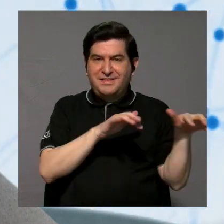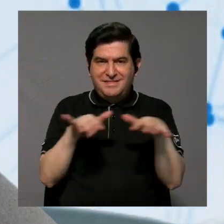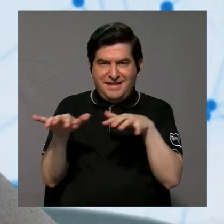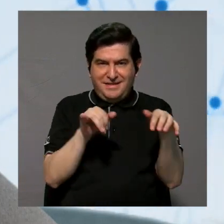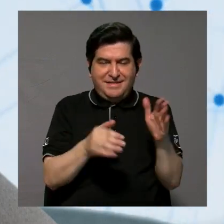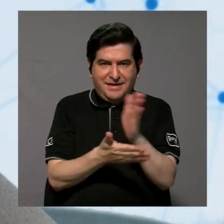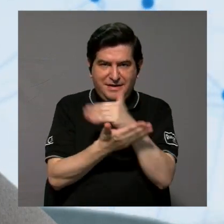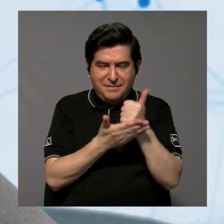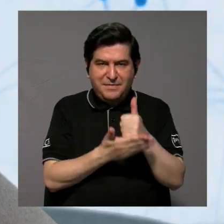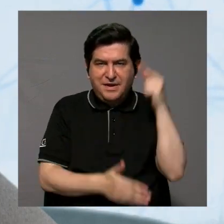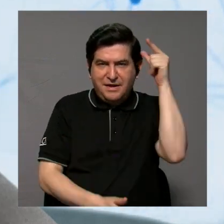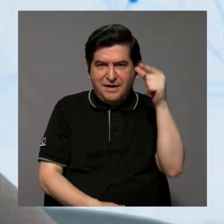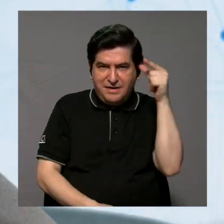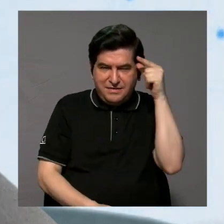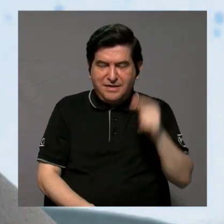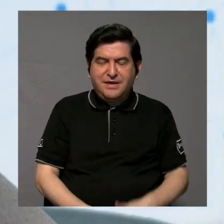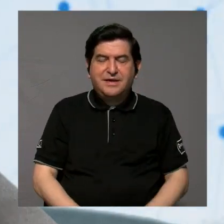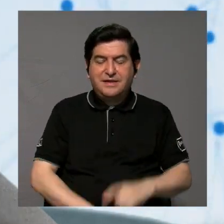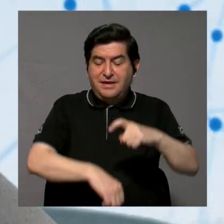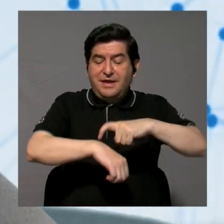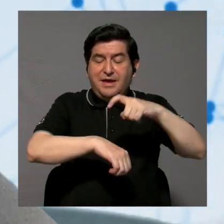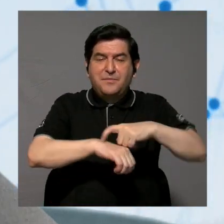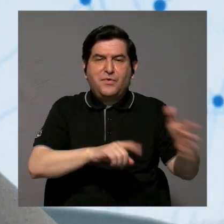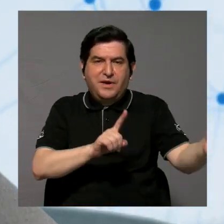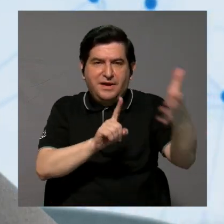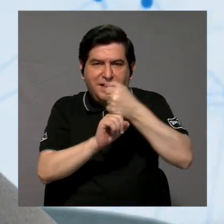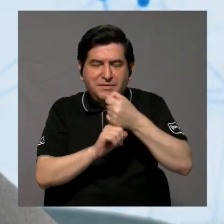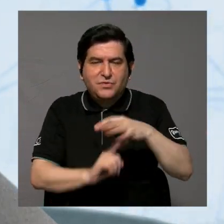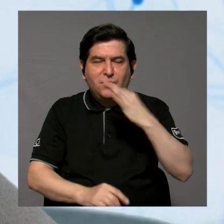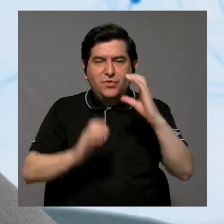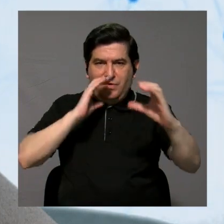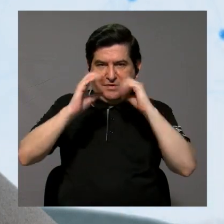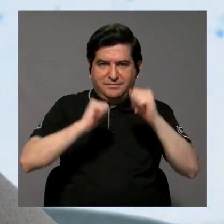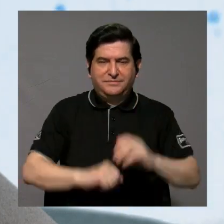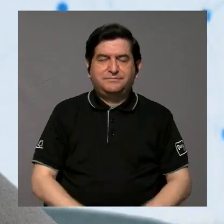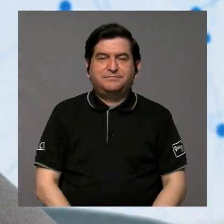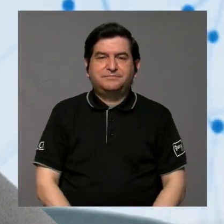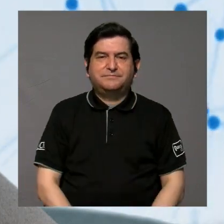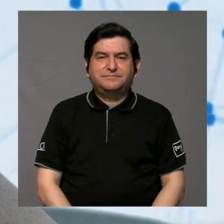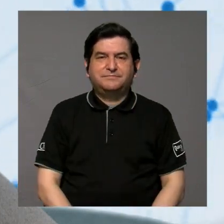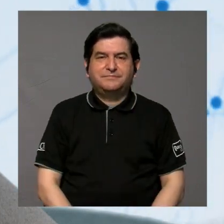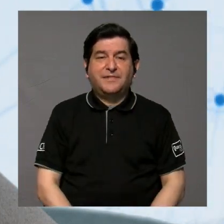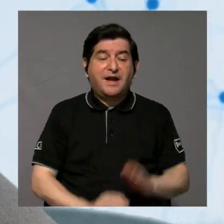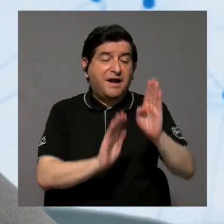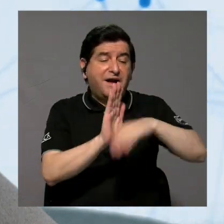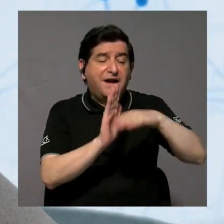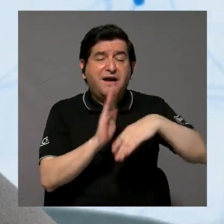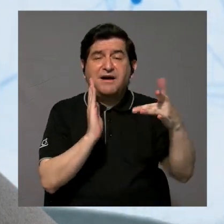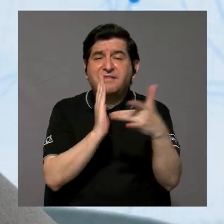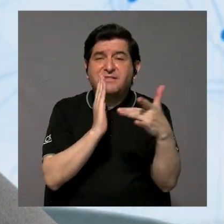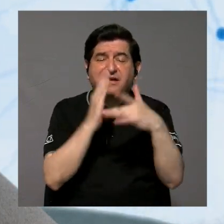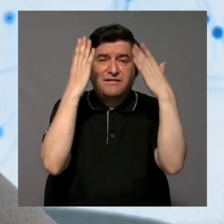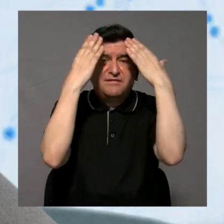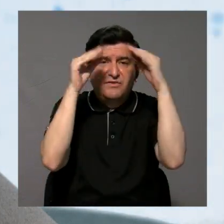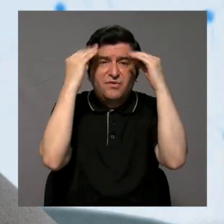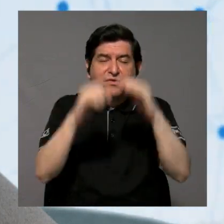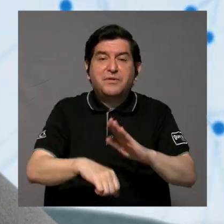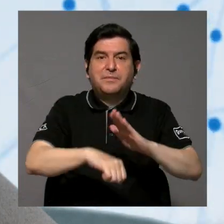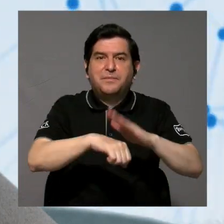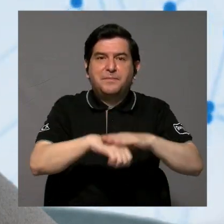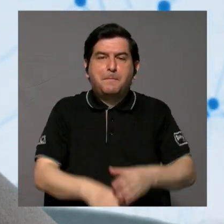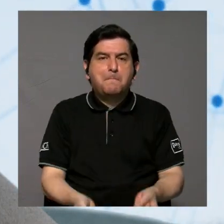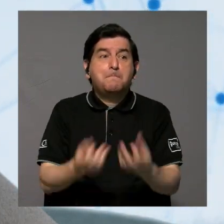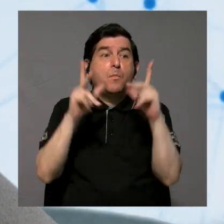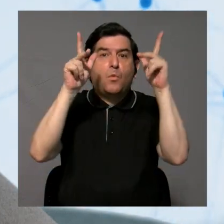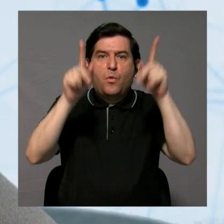decir, parte de la lógica de esta nueva época de captura de medios de comunicación tiene que ver con que el abaratamiento de las tecnologías de información ha hecho posible